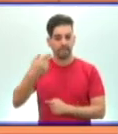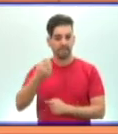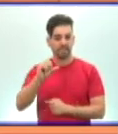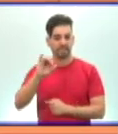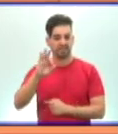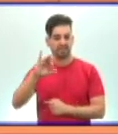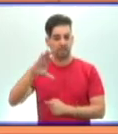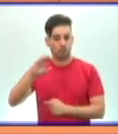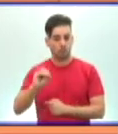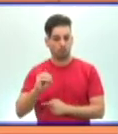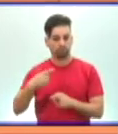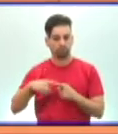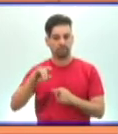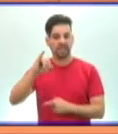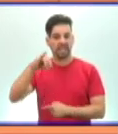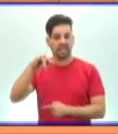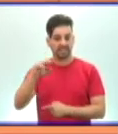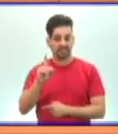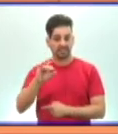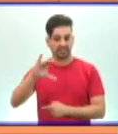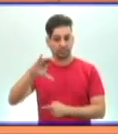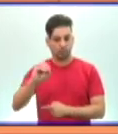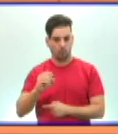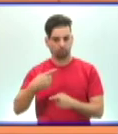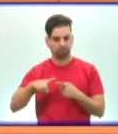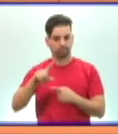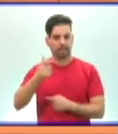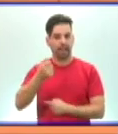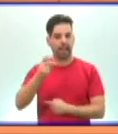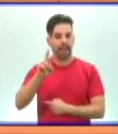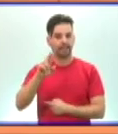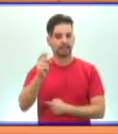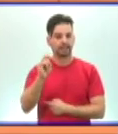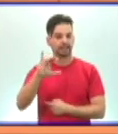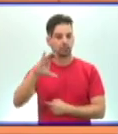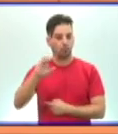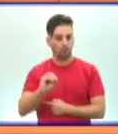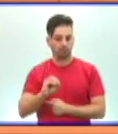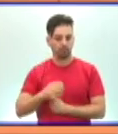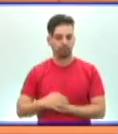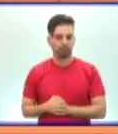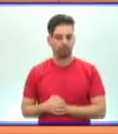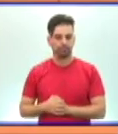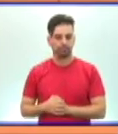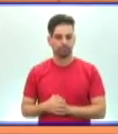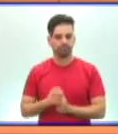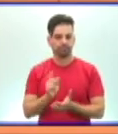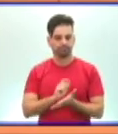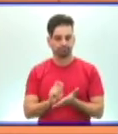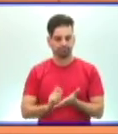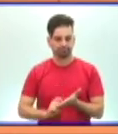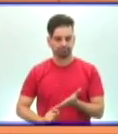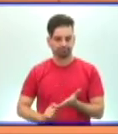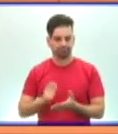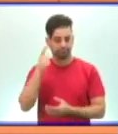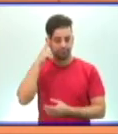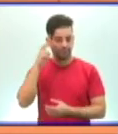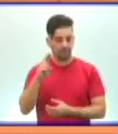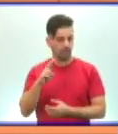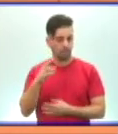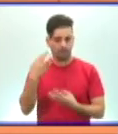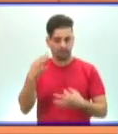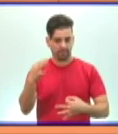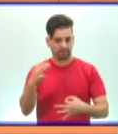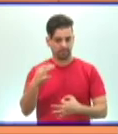estas páginas y que será necesario que tomen nota de ellas, pero para que puedan reflexionar a partir de su